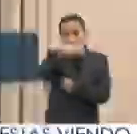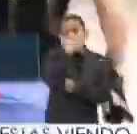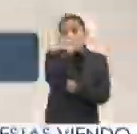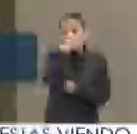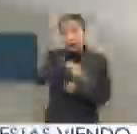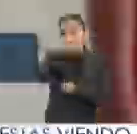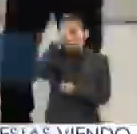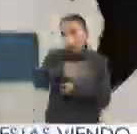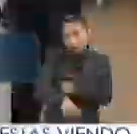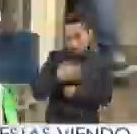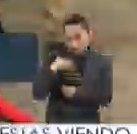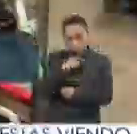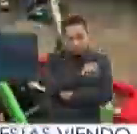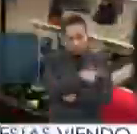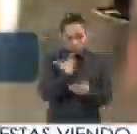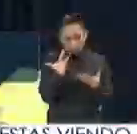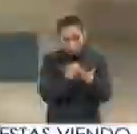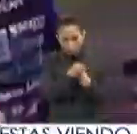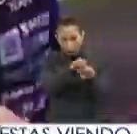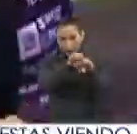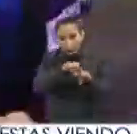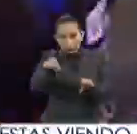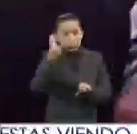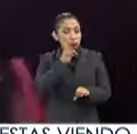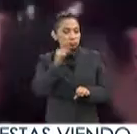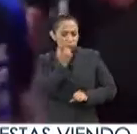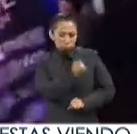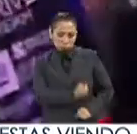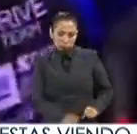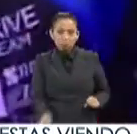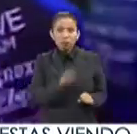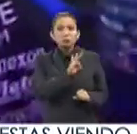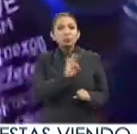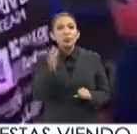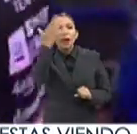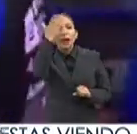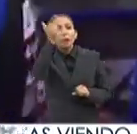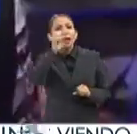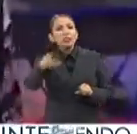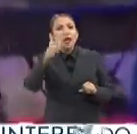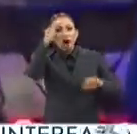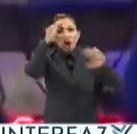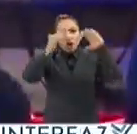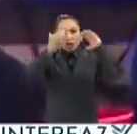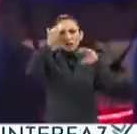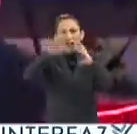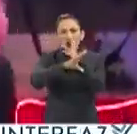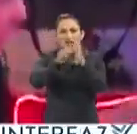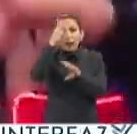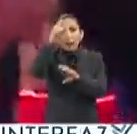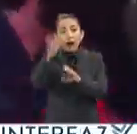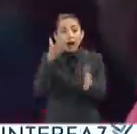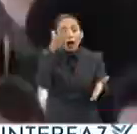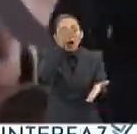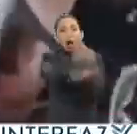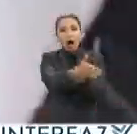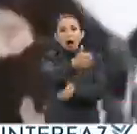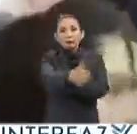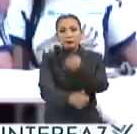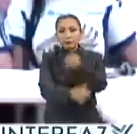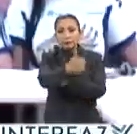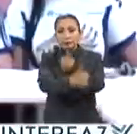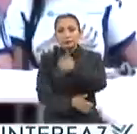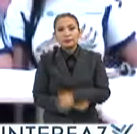estudiantes de nuestro país, incluidos ellos, han demostrado sus capacidades, habilidades y conocimientos para llegar a esta